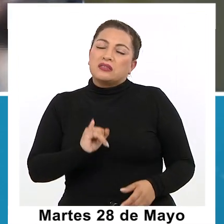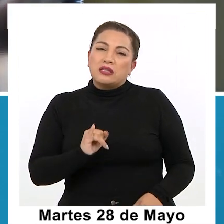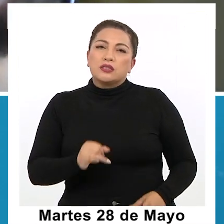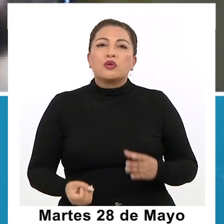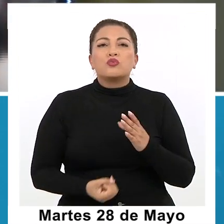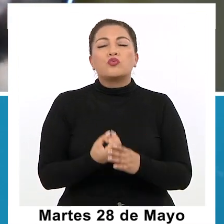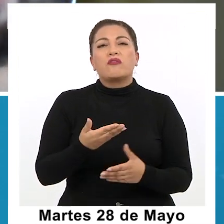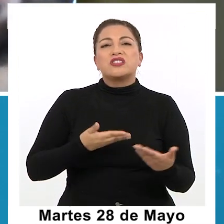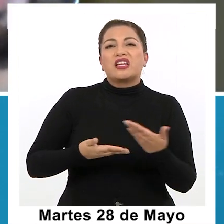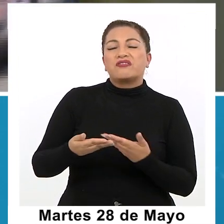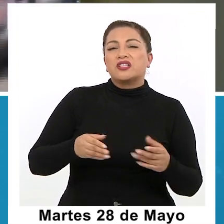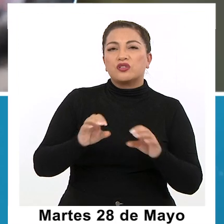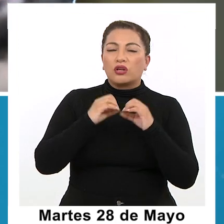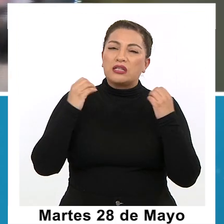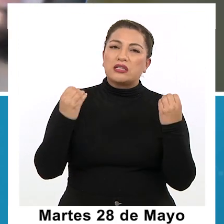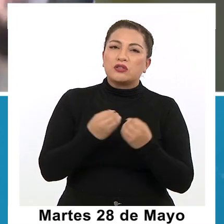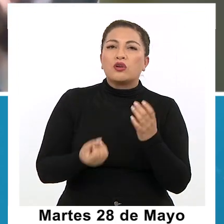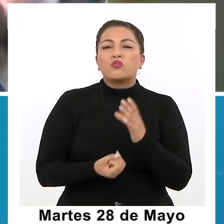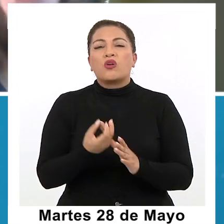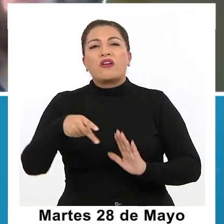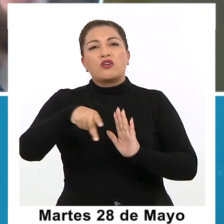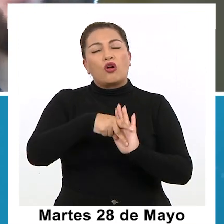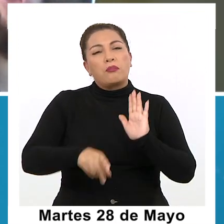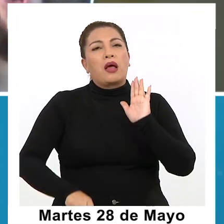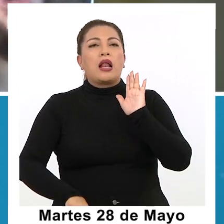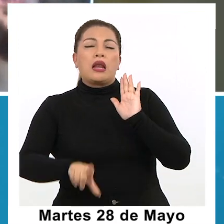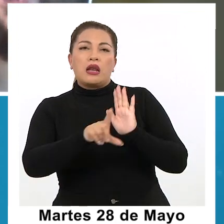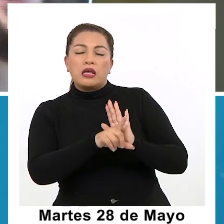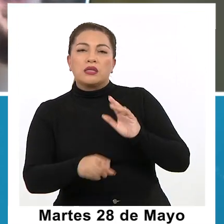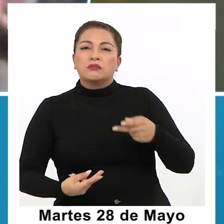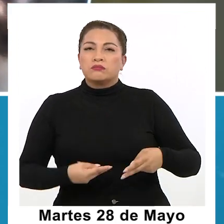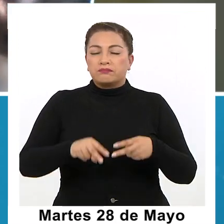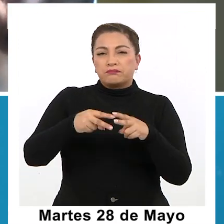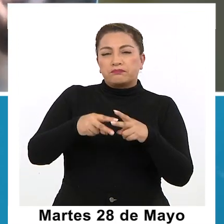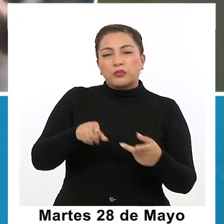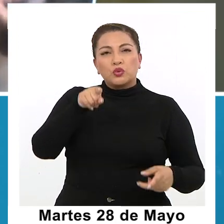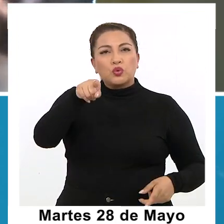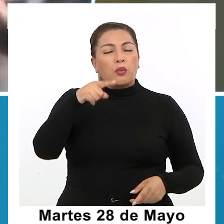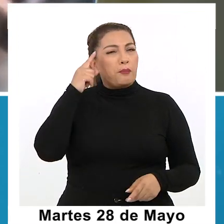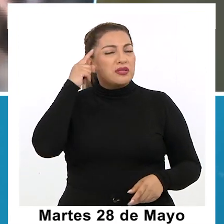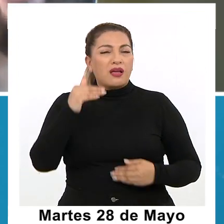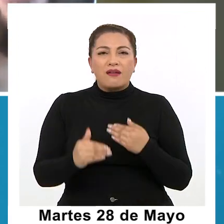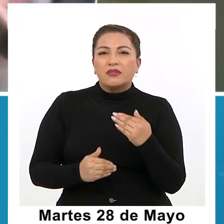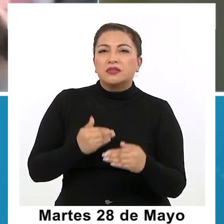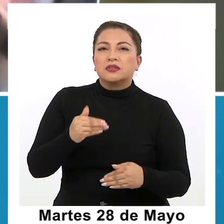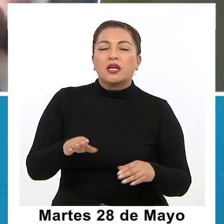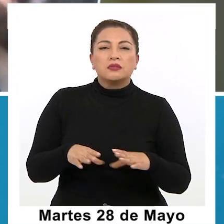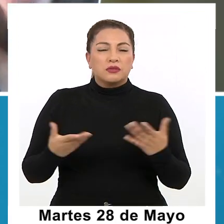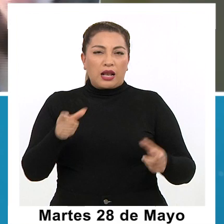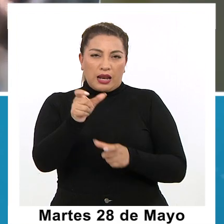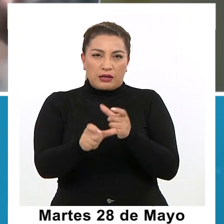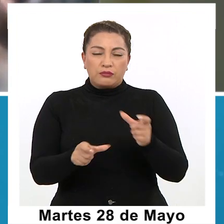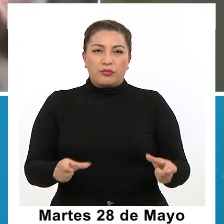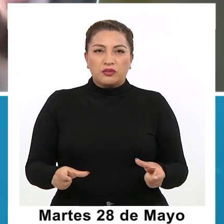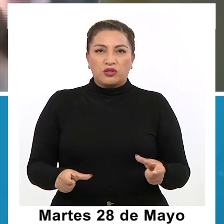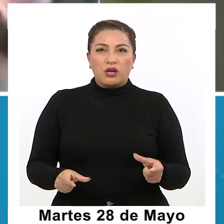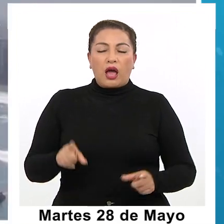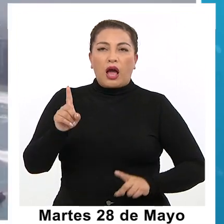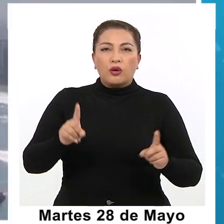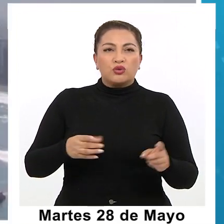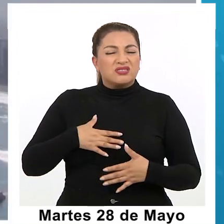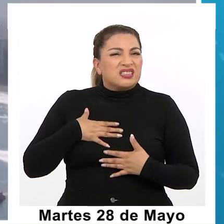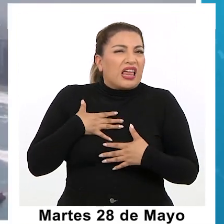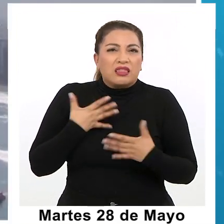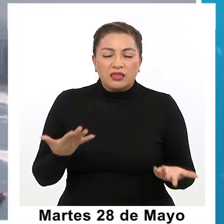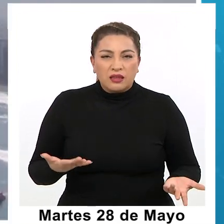nuevos servicios, nuevas normas, nuevas leyes en materia de construcción y todo lo demás, ¿cómo va avanzando la población en cómo reacciona frente